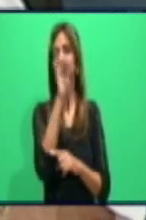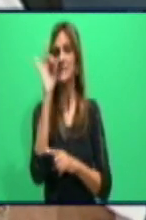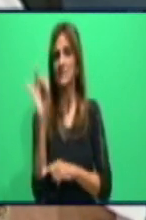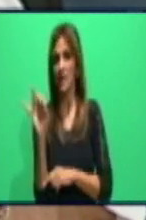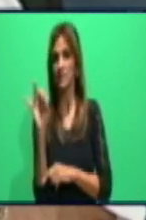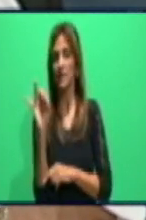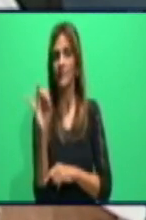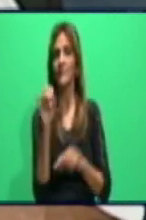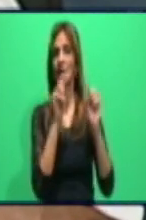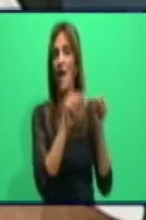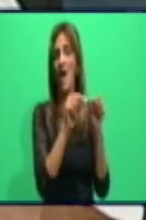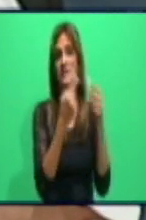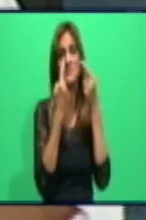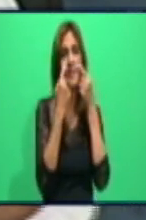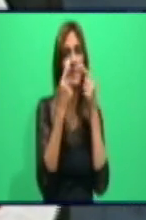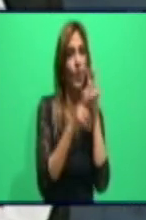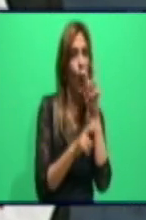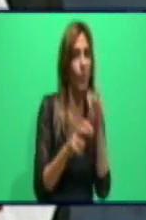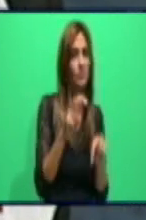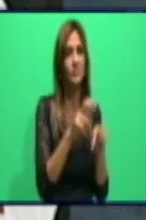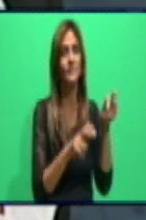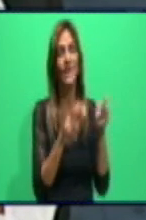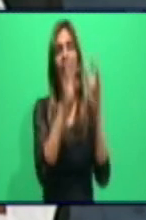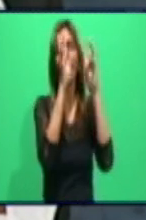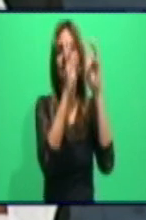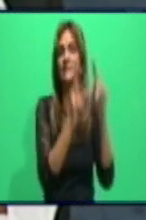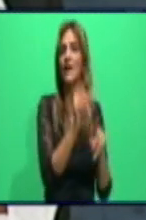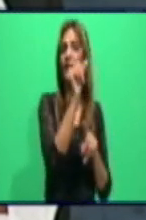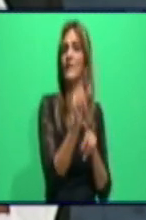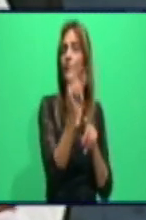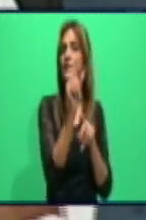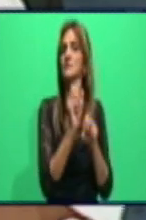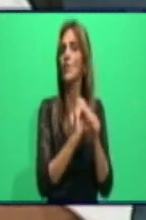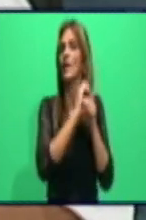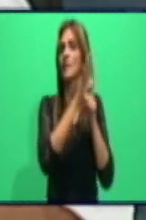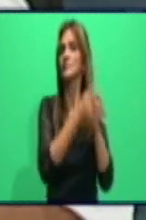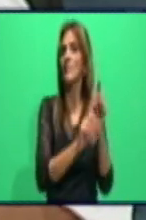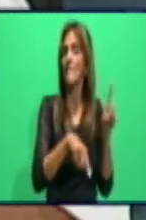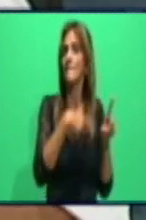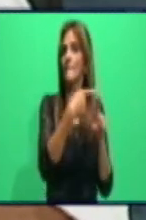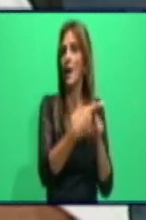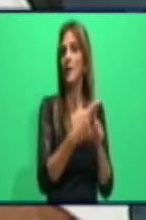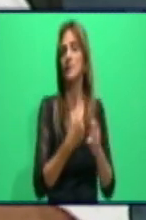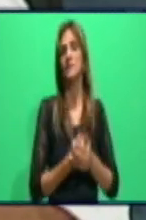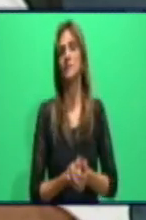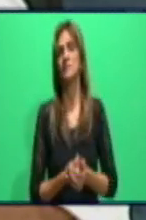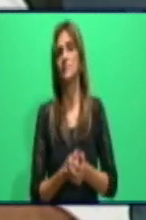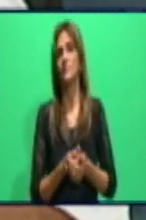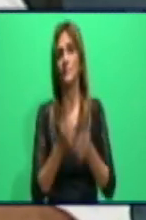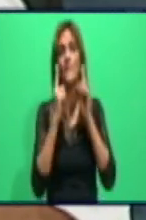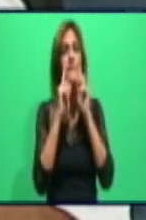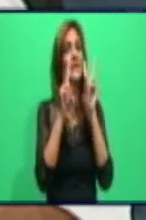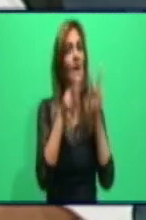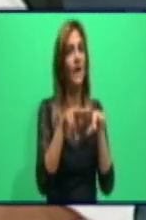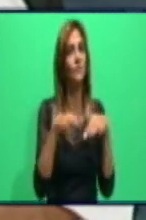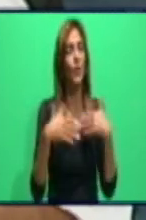se tuvo en cuenta la tasa de incidencia en los últimos 15 días teniendo en cuenta que uno de los criterios de exclusión